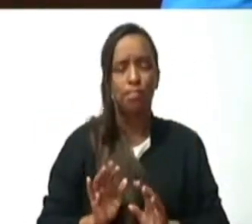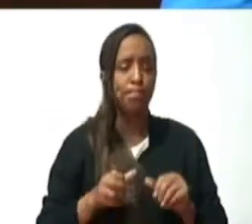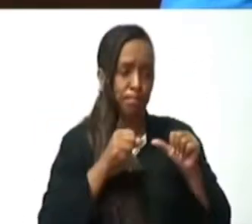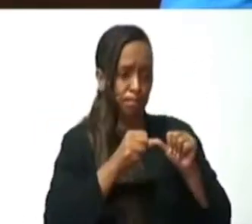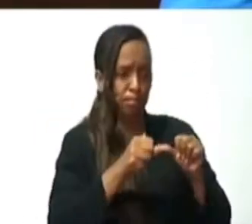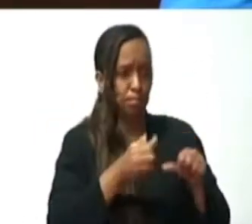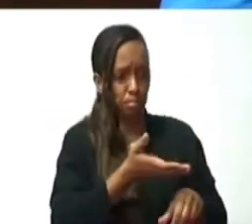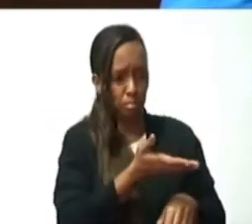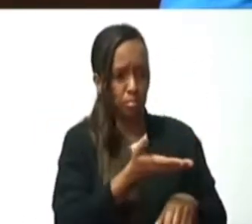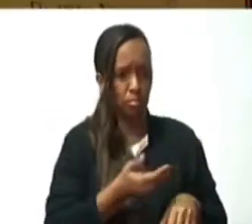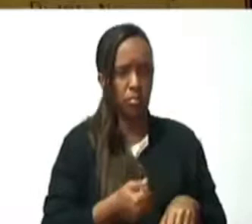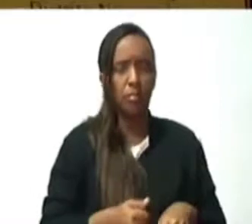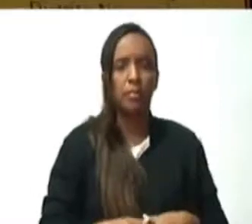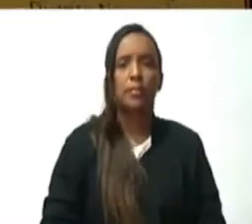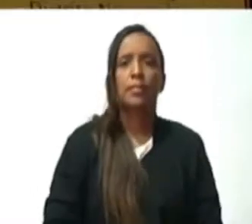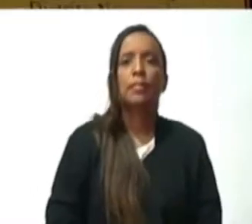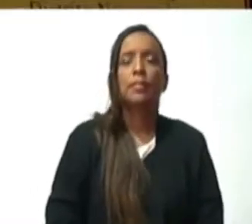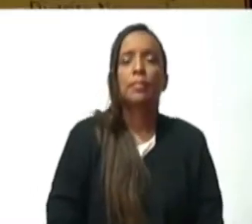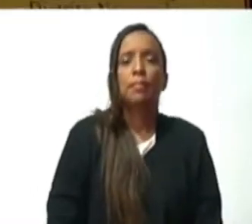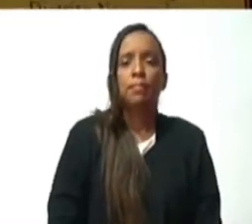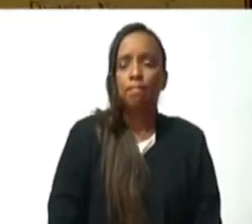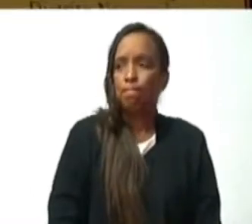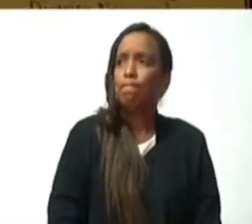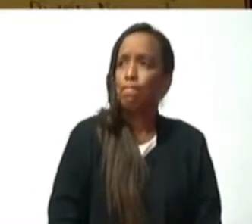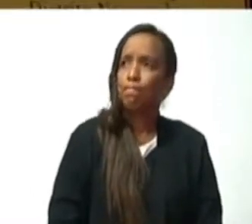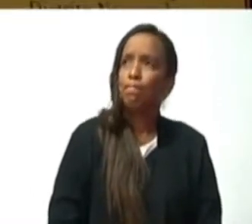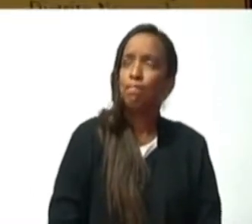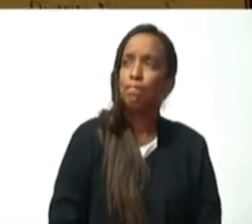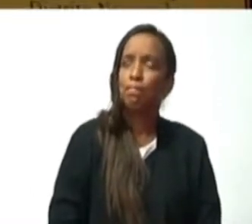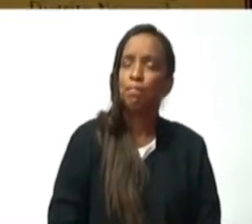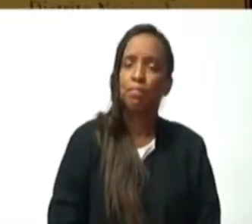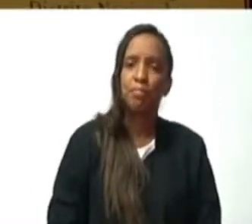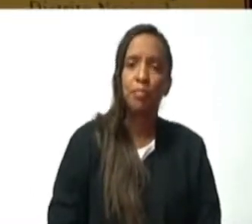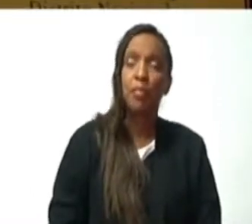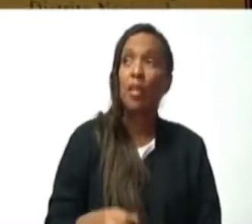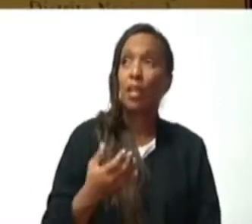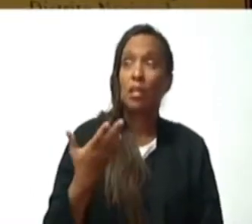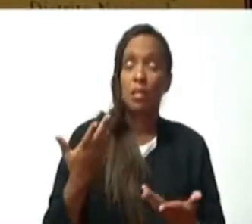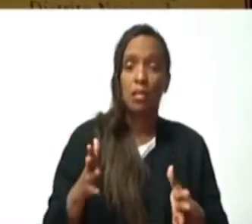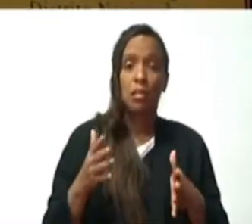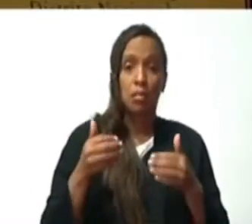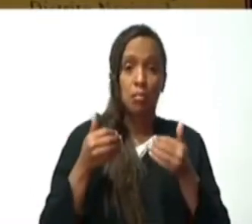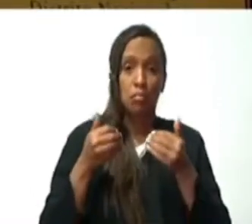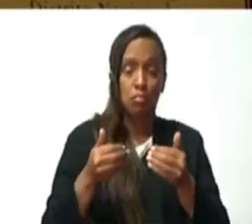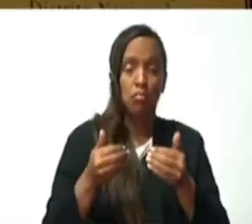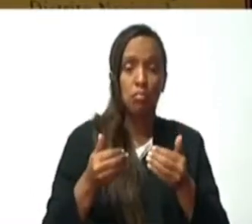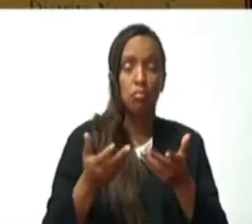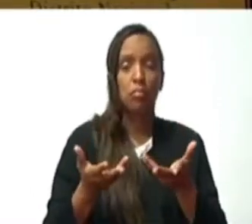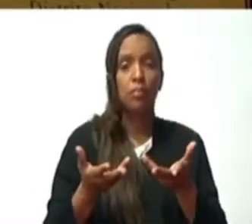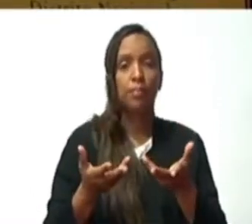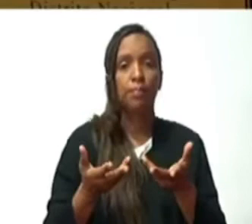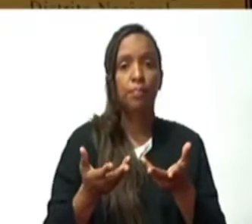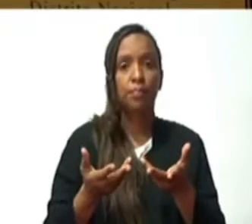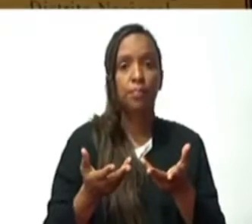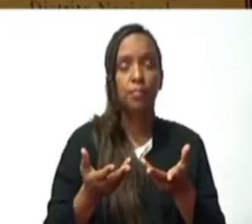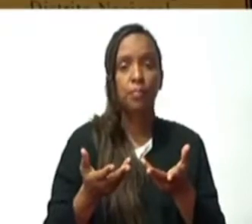de la formación desde la infancia de nuestras juventudes.